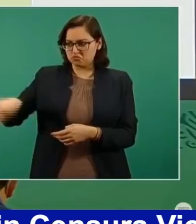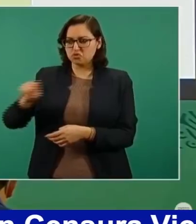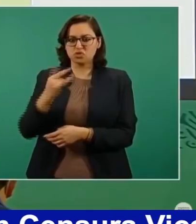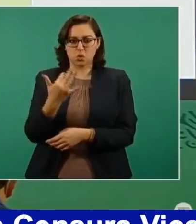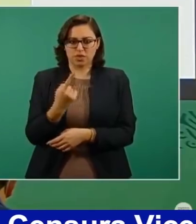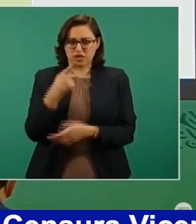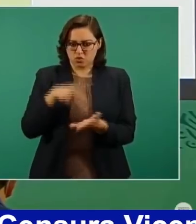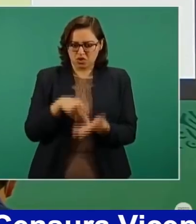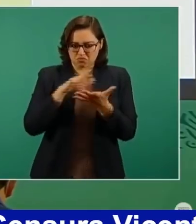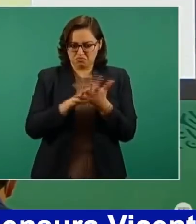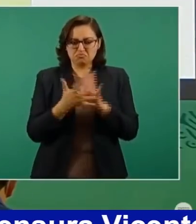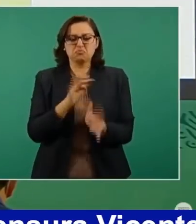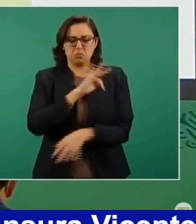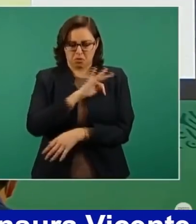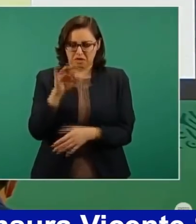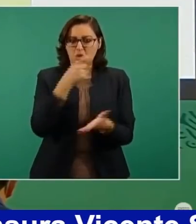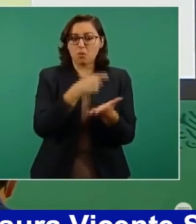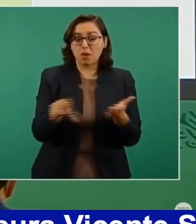Se empieza a aplicar.